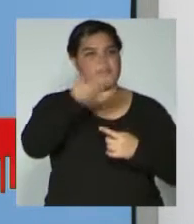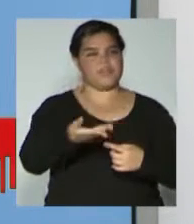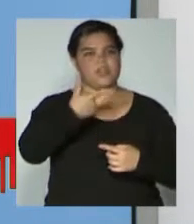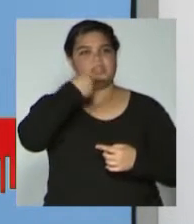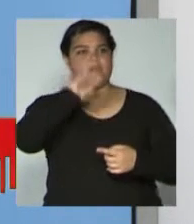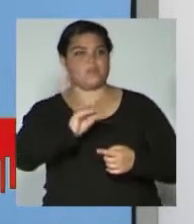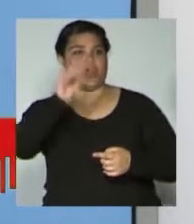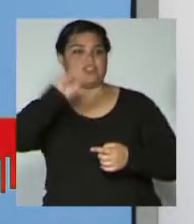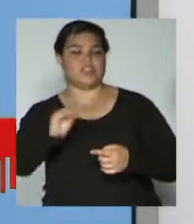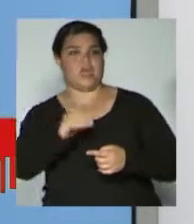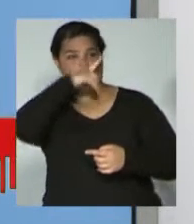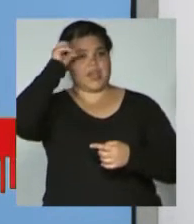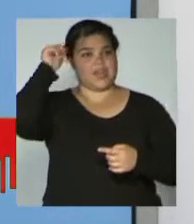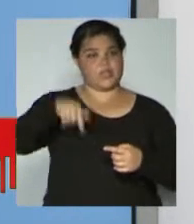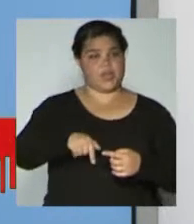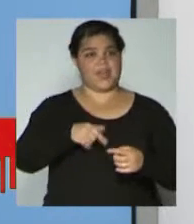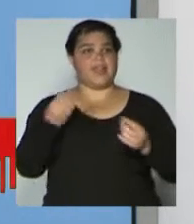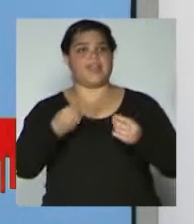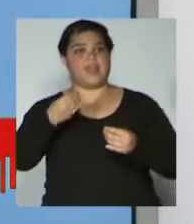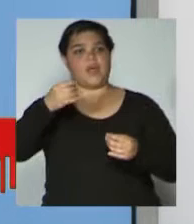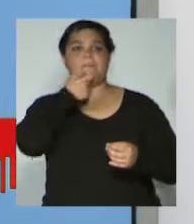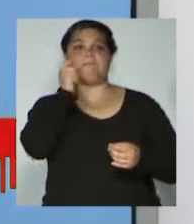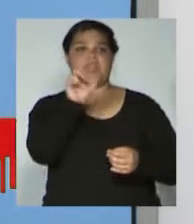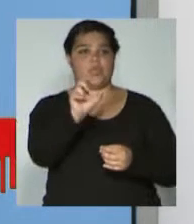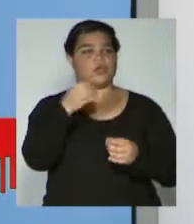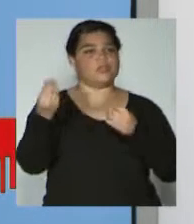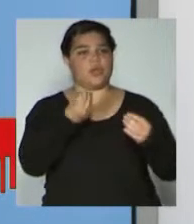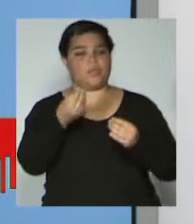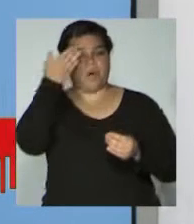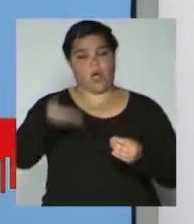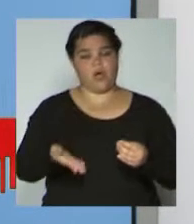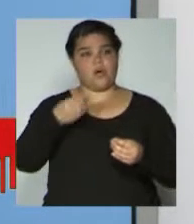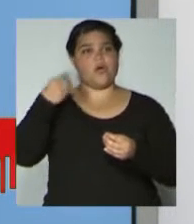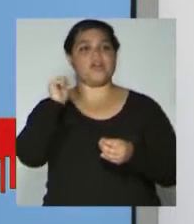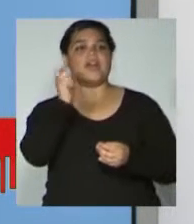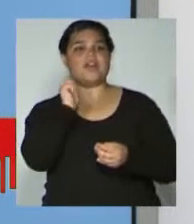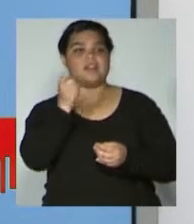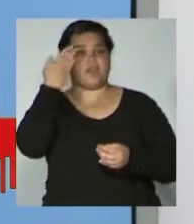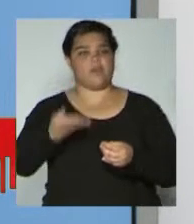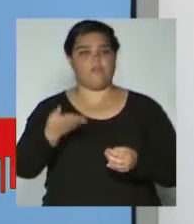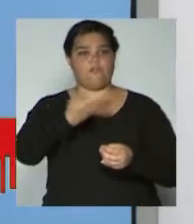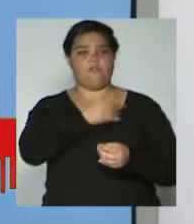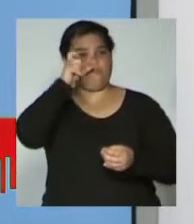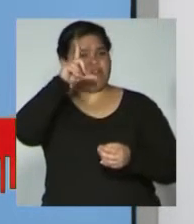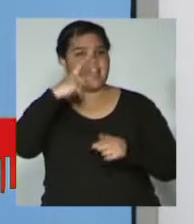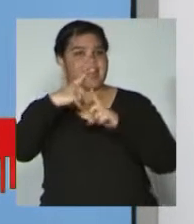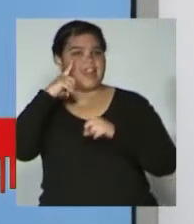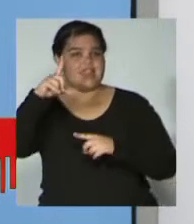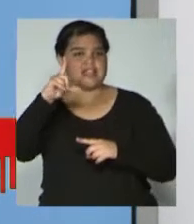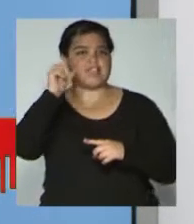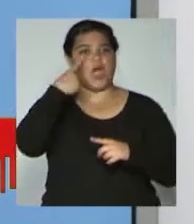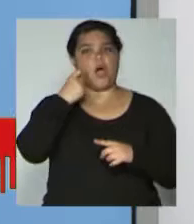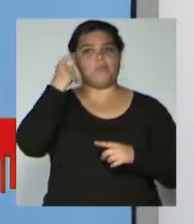o senadores nacionales por la provincia de Mendoza. Hoy es el turno y está en nuestros estudios Omar Félix, candidato a senador